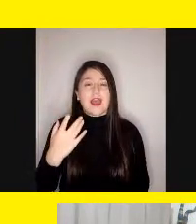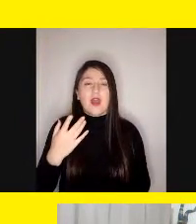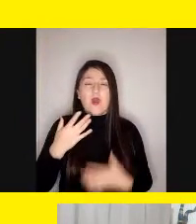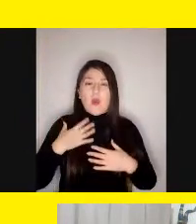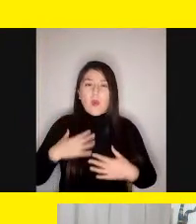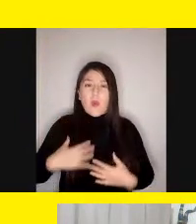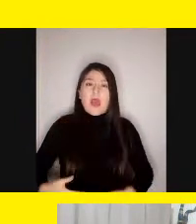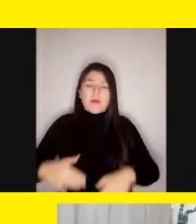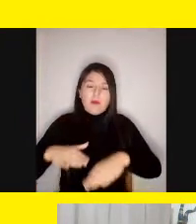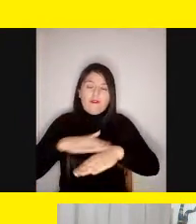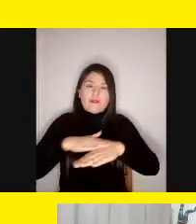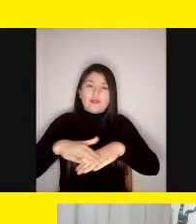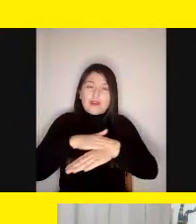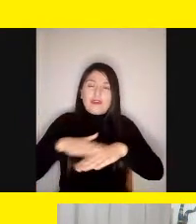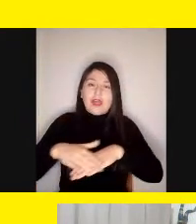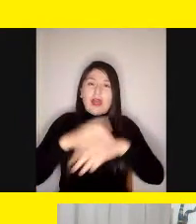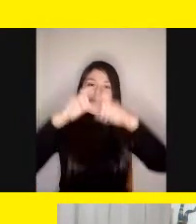colgado,